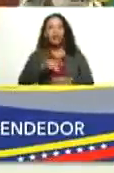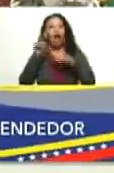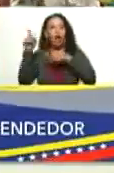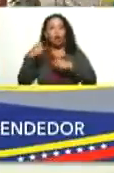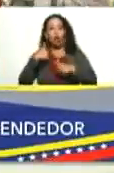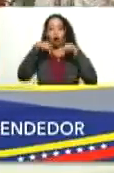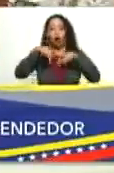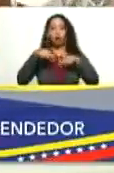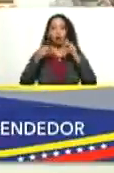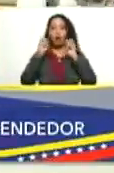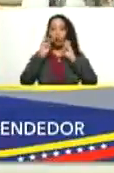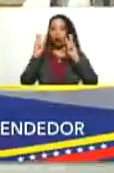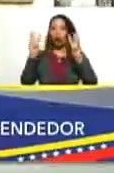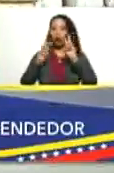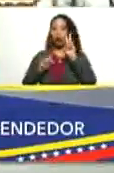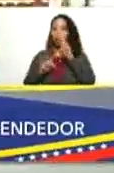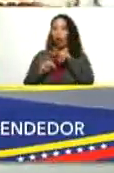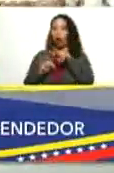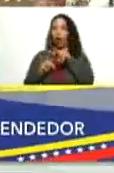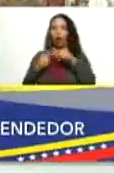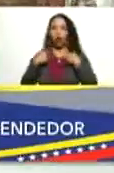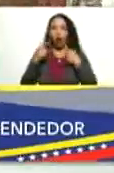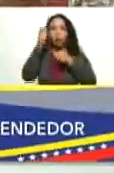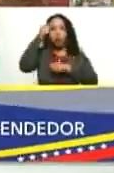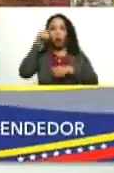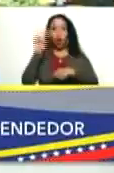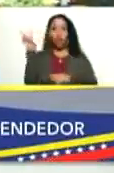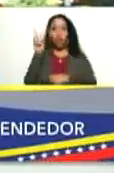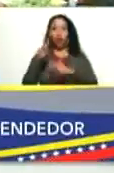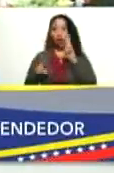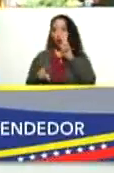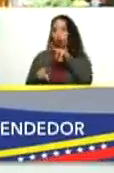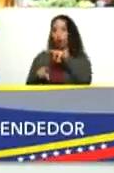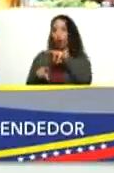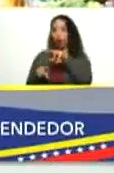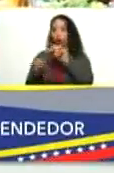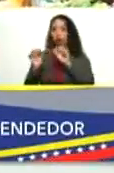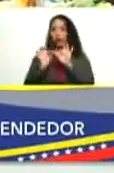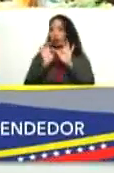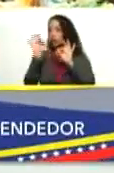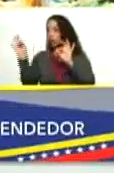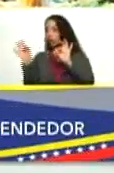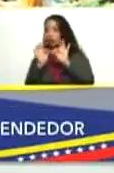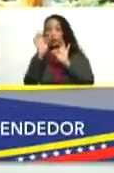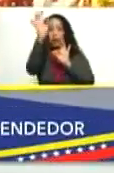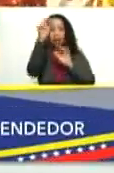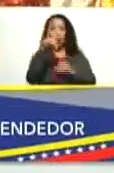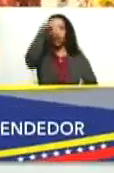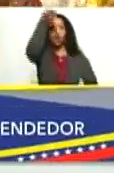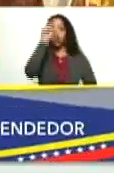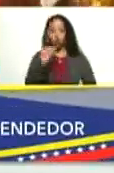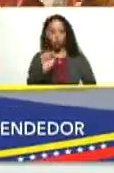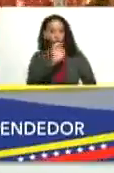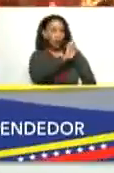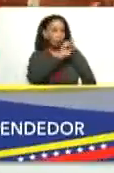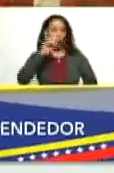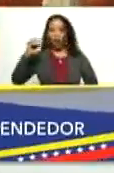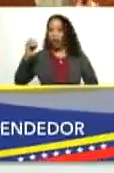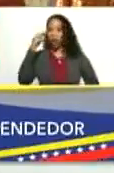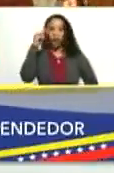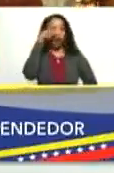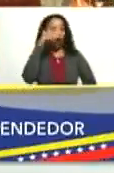quedo pasmado. Cuando veo al pueblo de Venezuela, de punta a punta, de norte a sur, de este a